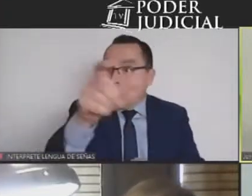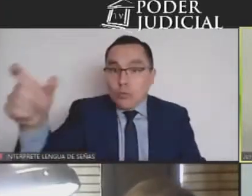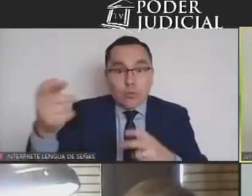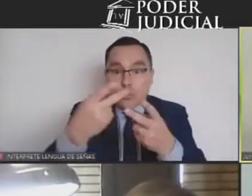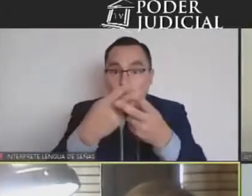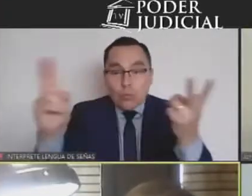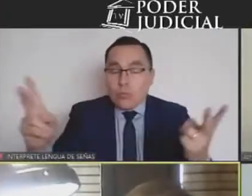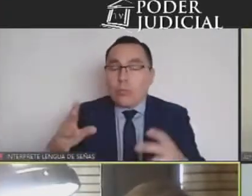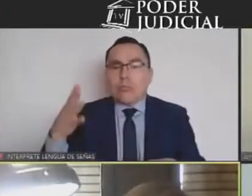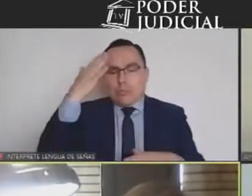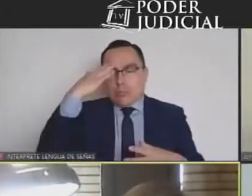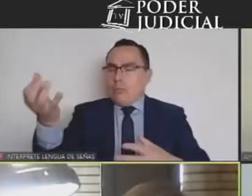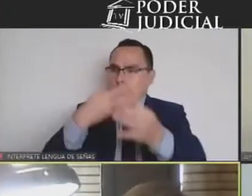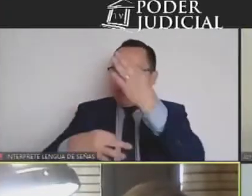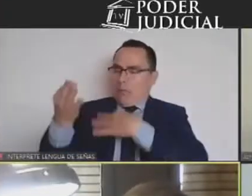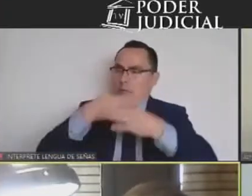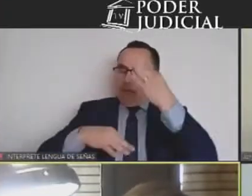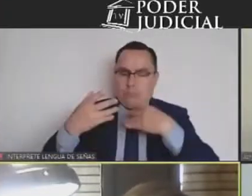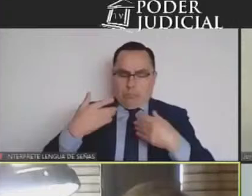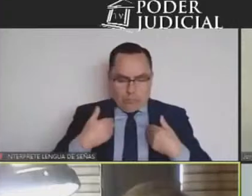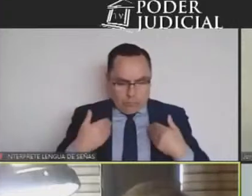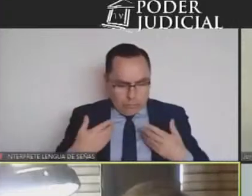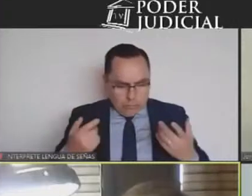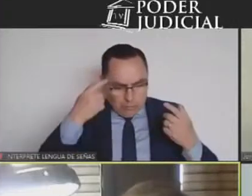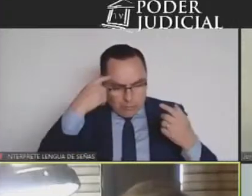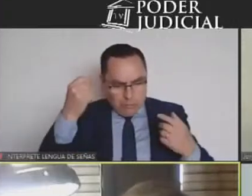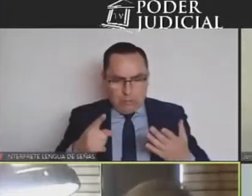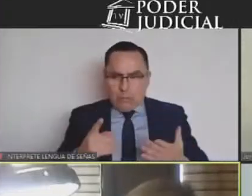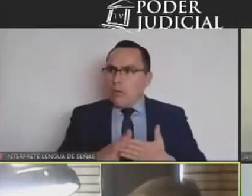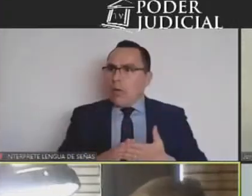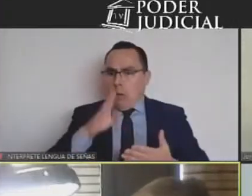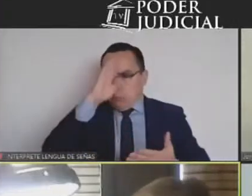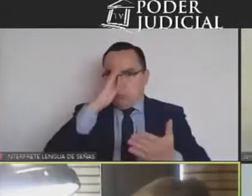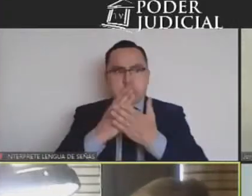pregunta, que eso no estaría permitido.